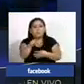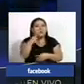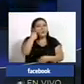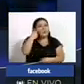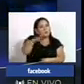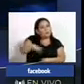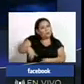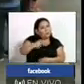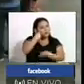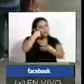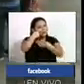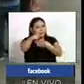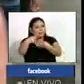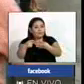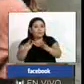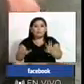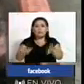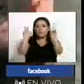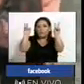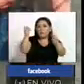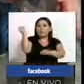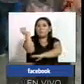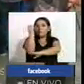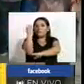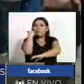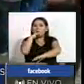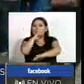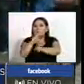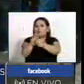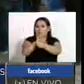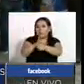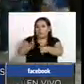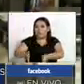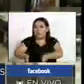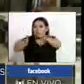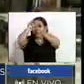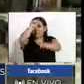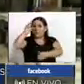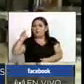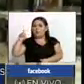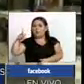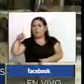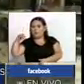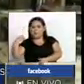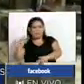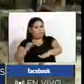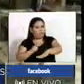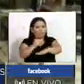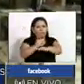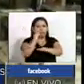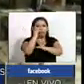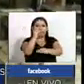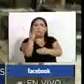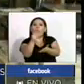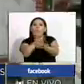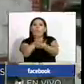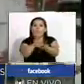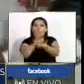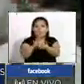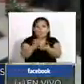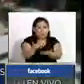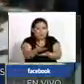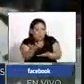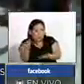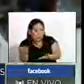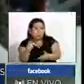zonas. Por la emergencia del COVID-19 en el país, la Defensoría del Consumidor puso un precio máximo a 42 productos de la canasta básica.